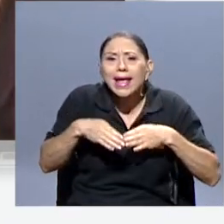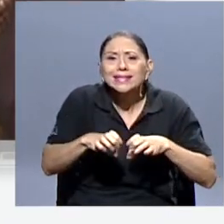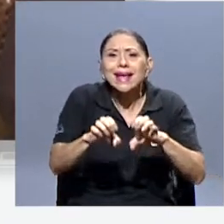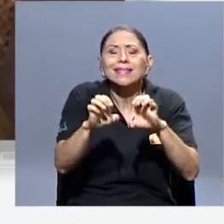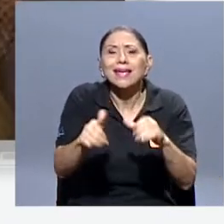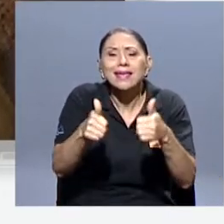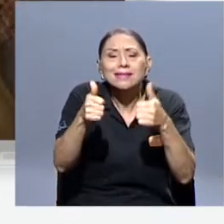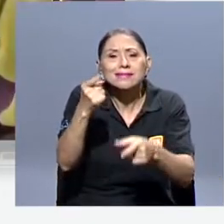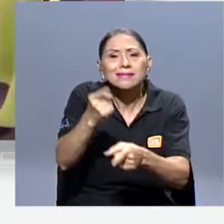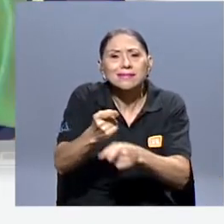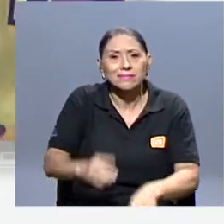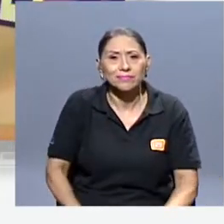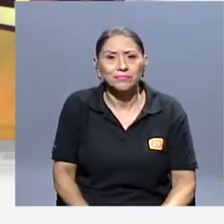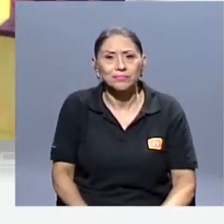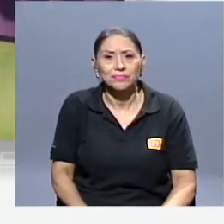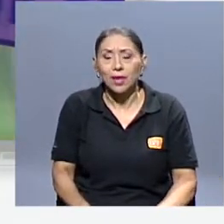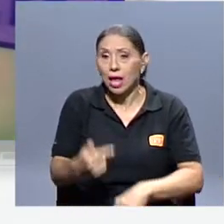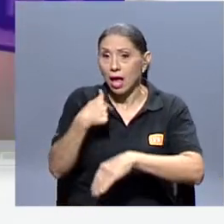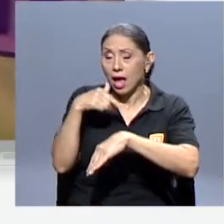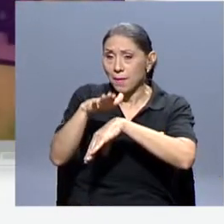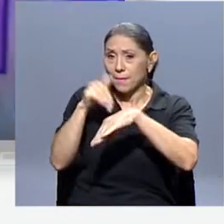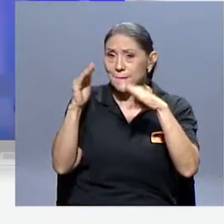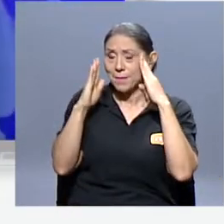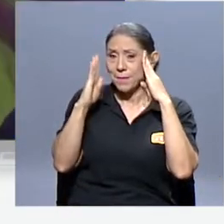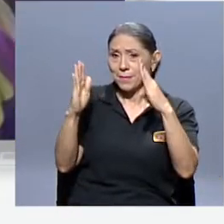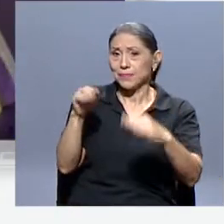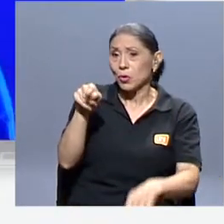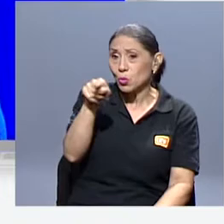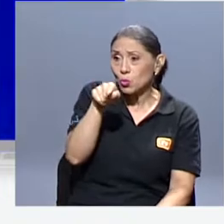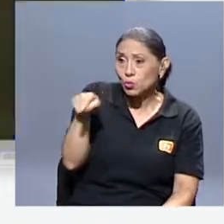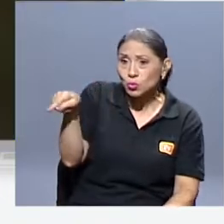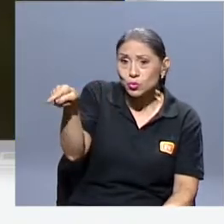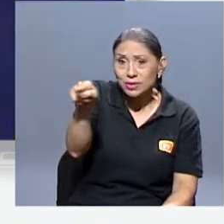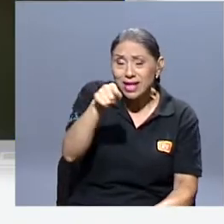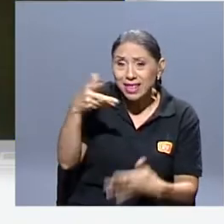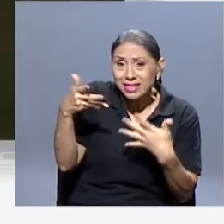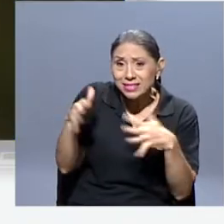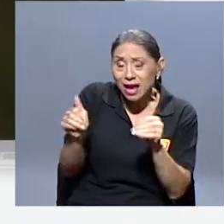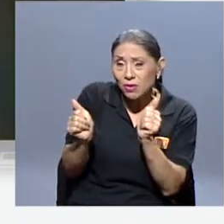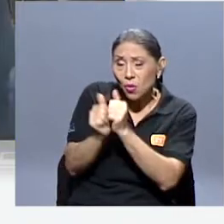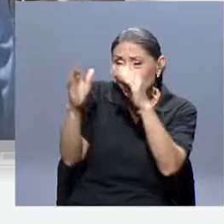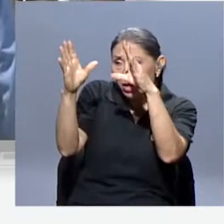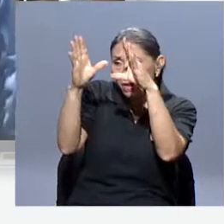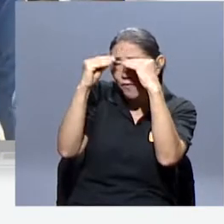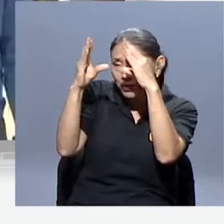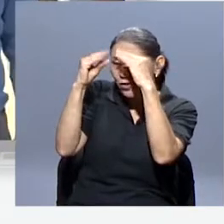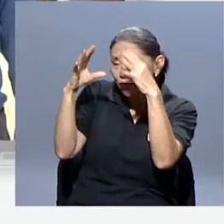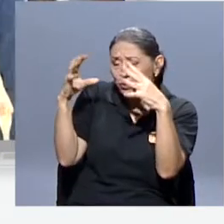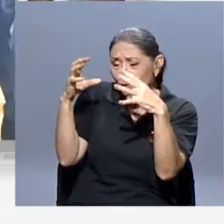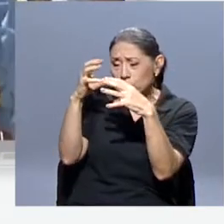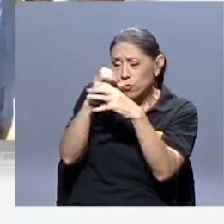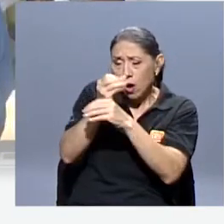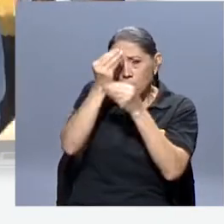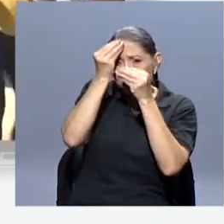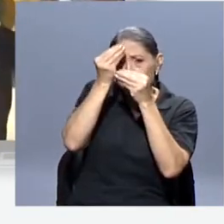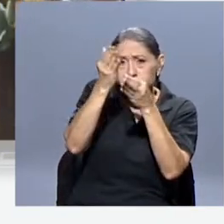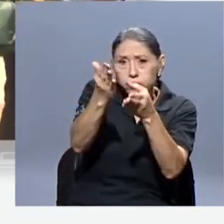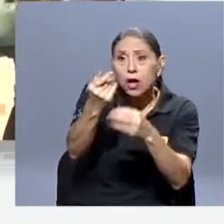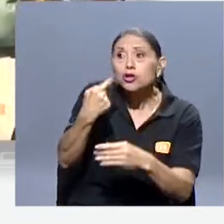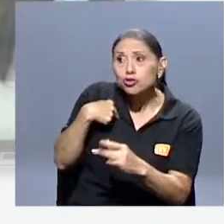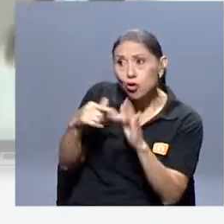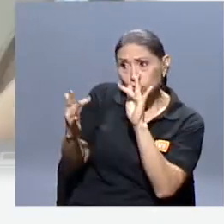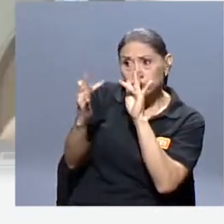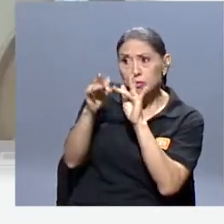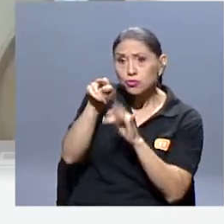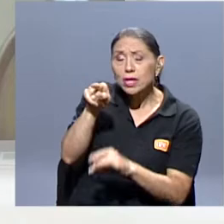audaces. Don Tomás, a mí me llamó mucho la atención porque ustedes han venido dando todos esos datos desde hace rato. Yo le he seguido, por ejemplo, en su cuenta de